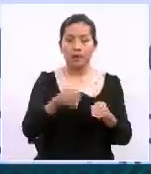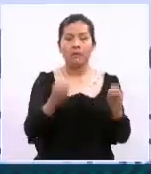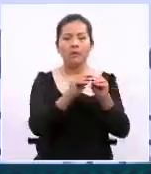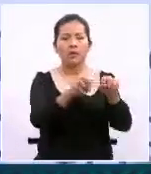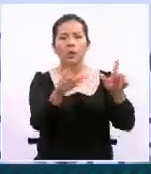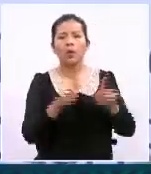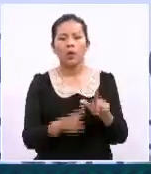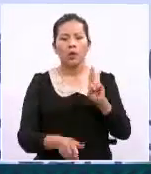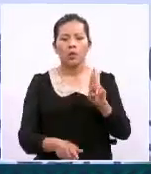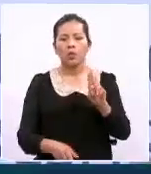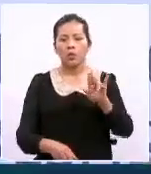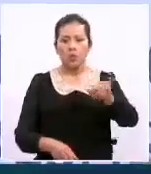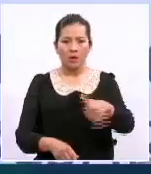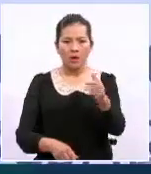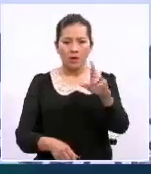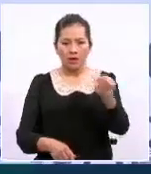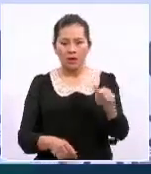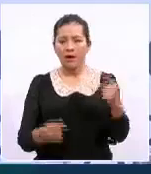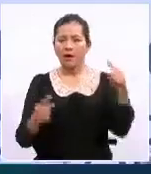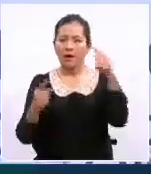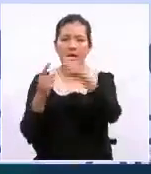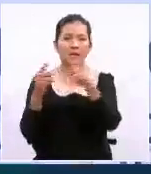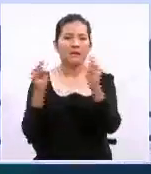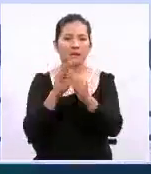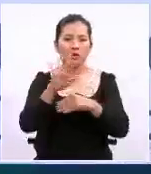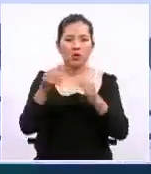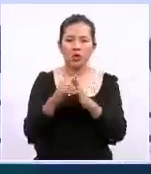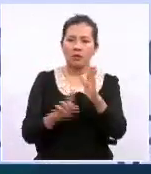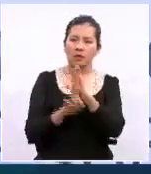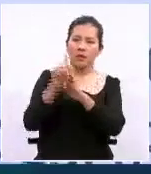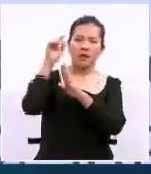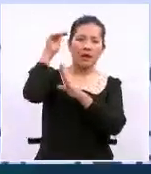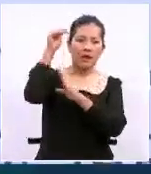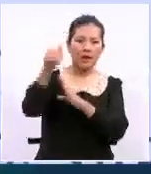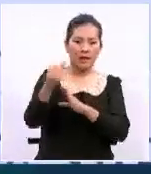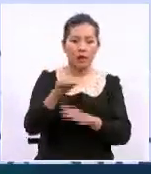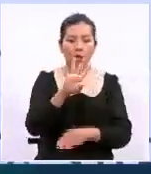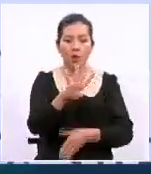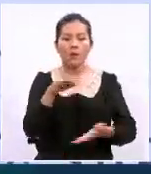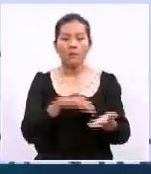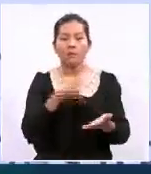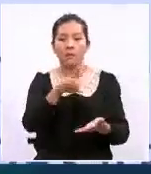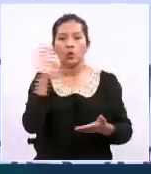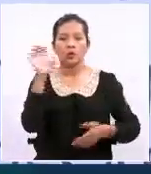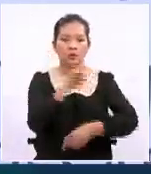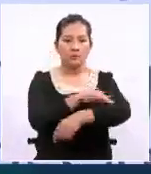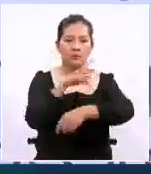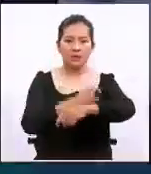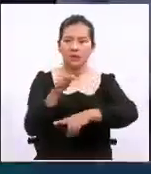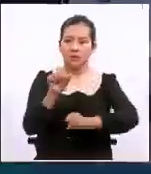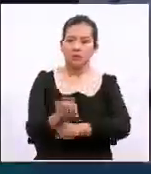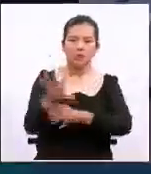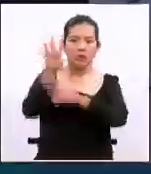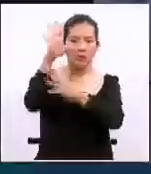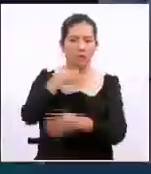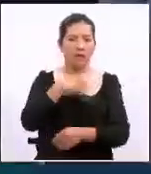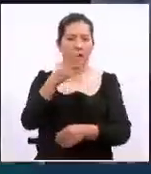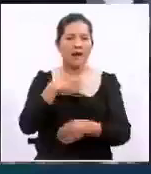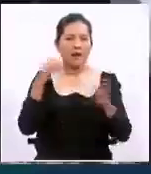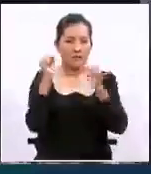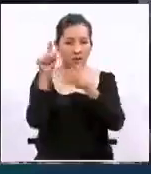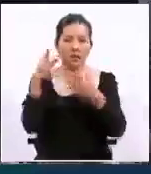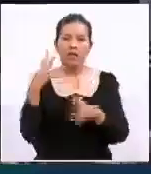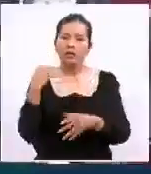Urujara, pasando por la cumbre, que es la parte más alta, sobre 4.200 metros sobre el nivel del mar. Vamos a ir